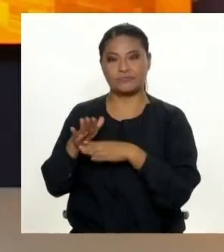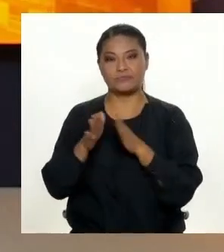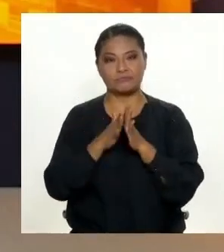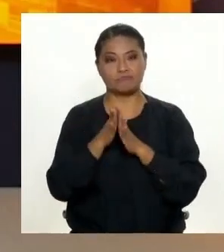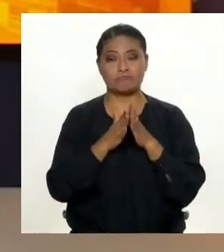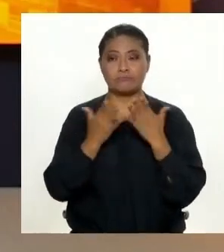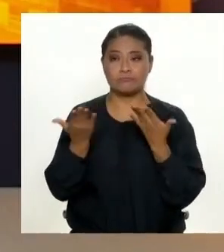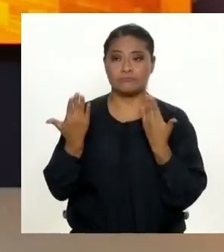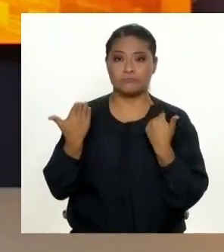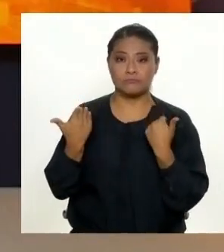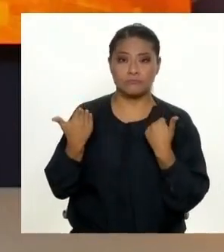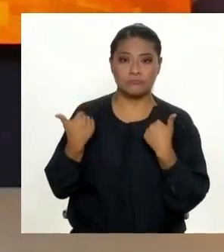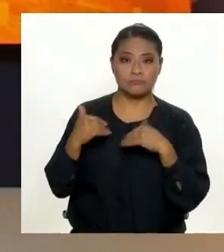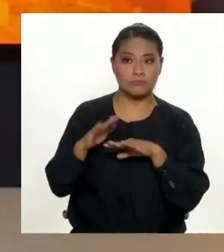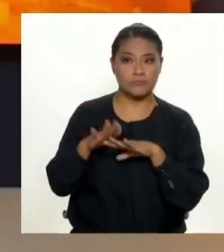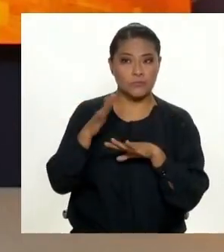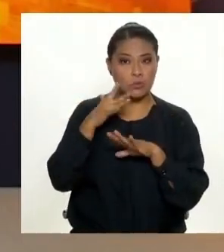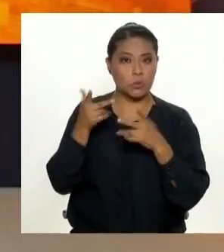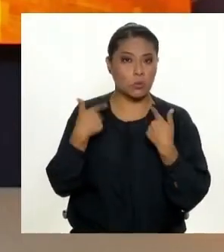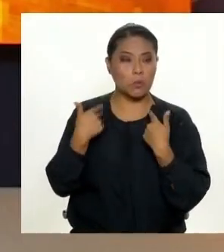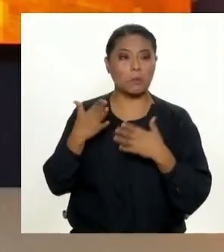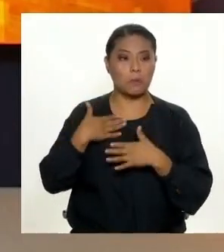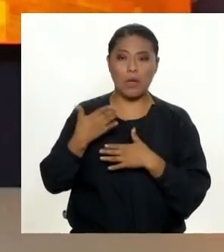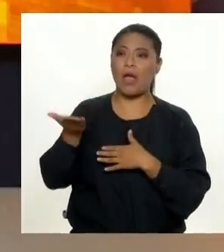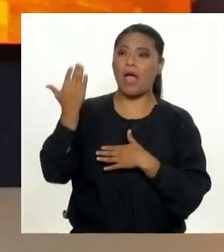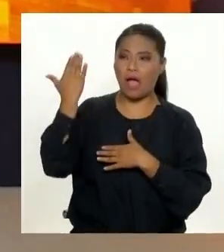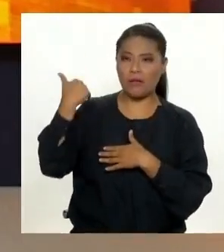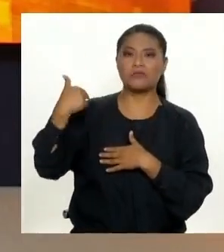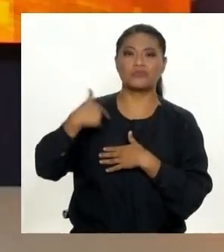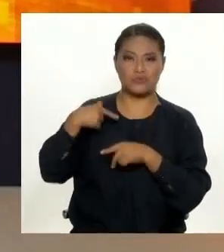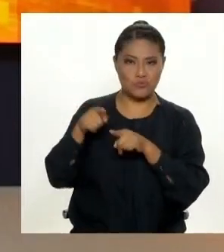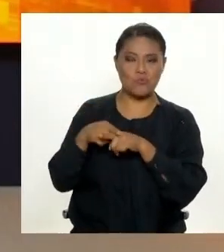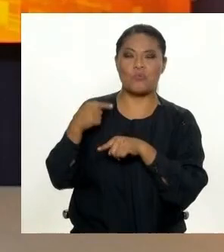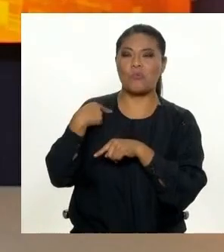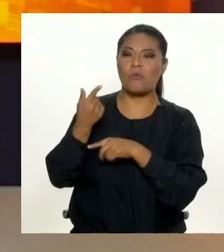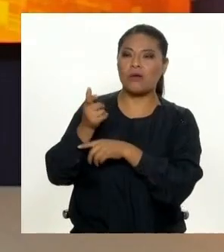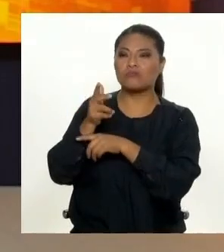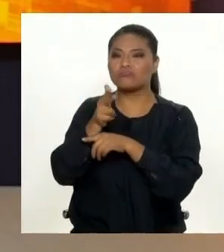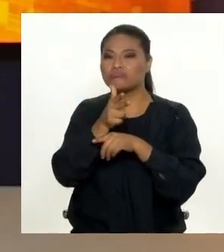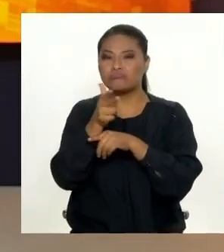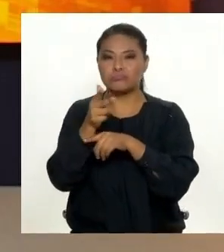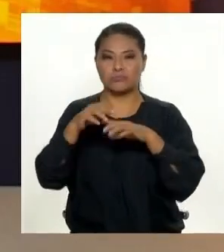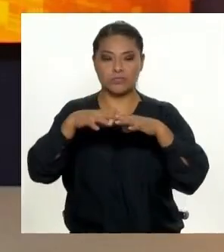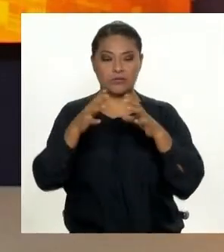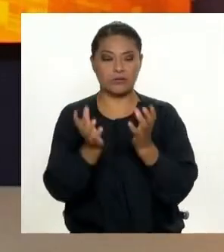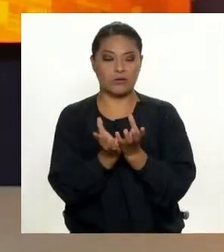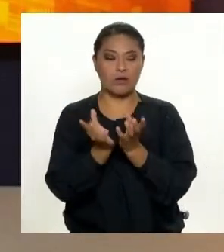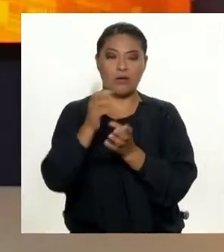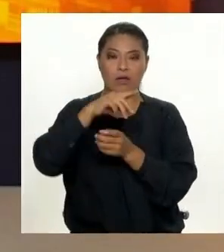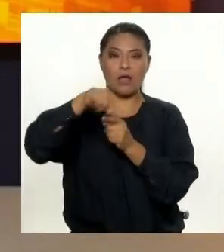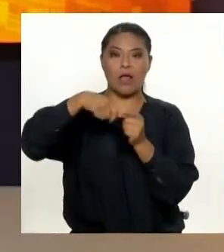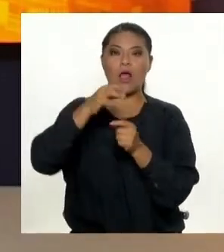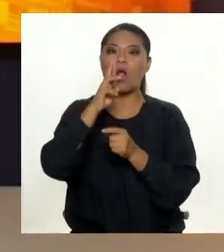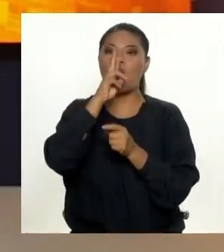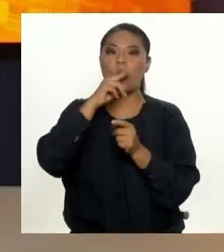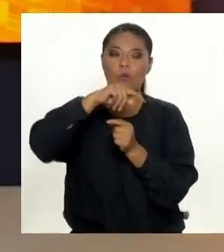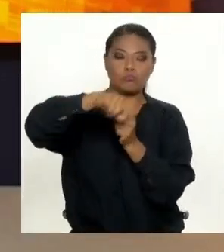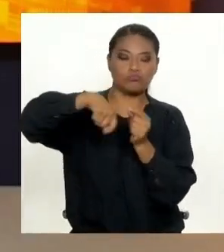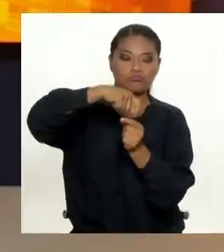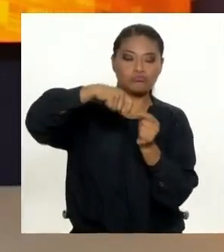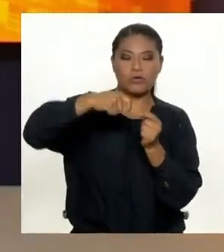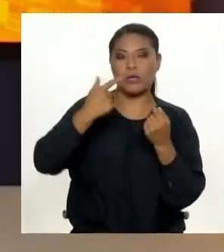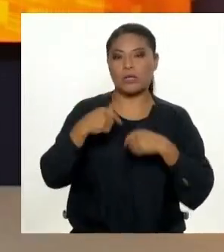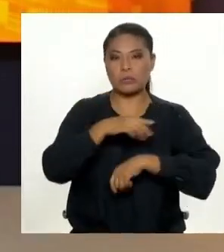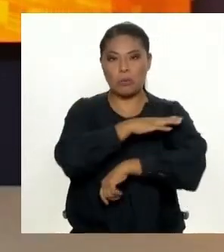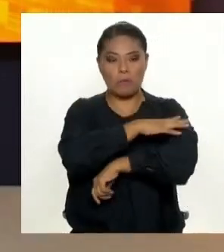para la fiesta de San Juan cubriendo como parte de mis labores periodísticas y aprendes de que si el Juane le envuelve con una pitita roja, pues porque te toca pierna, si es